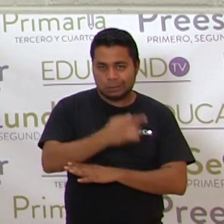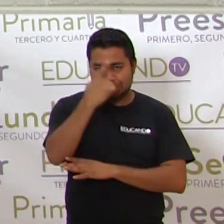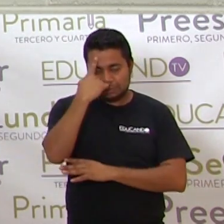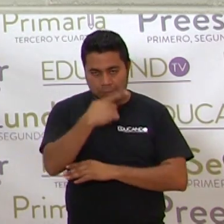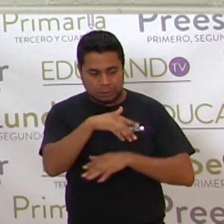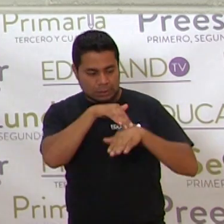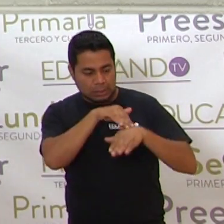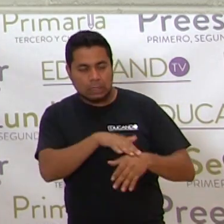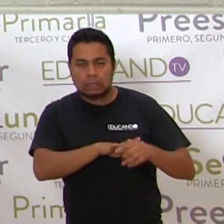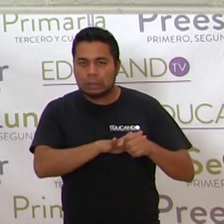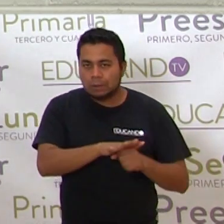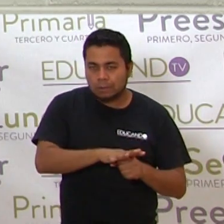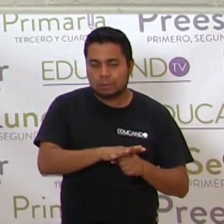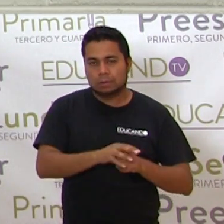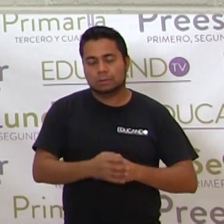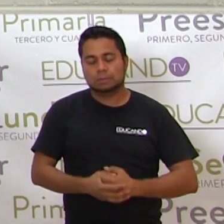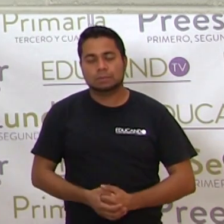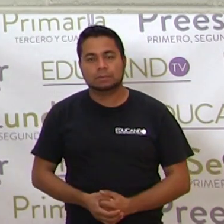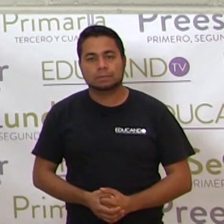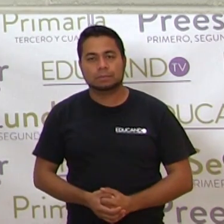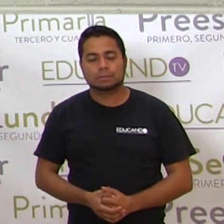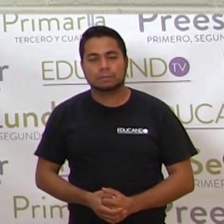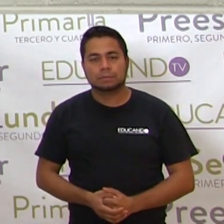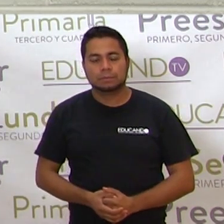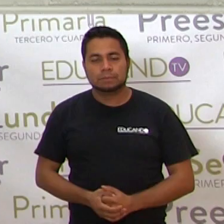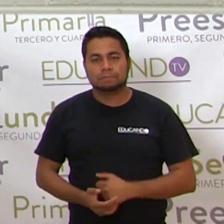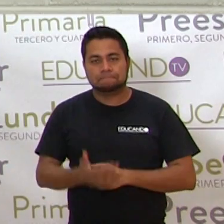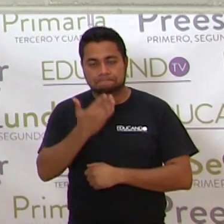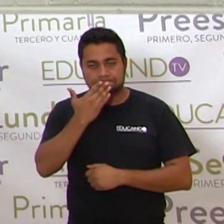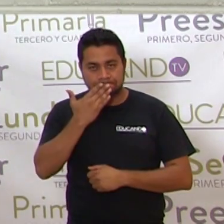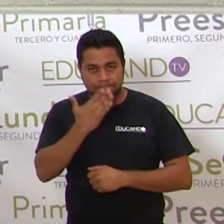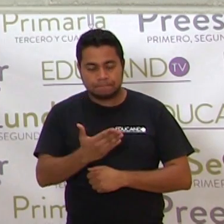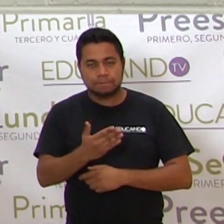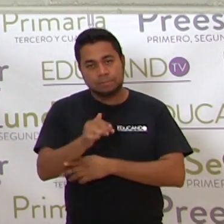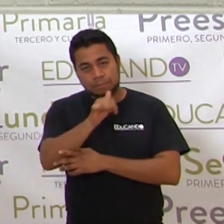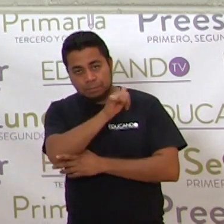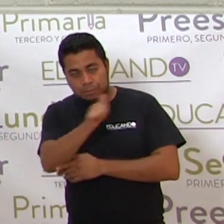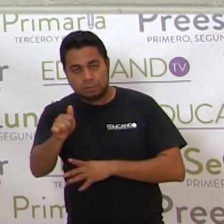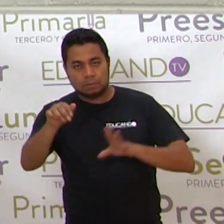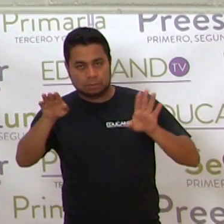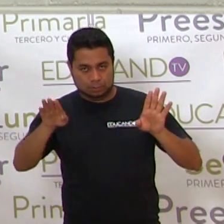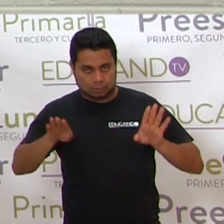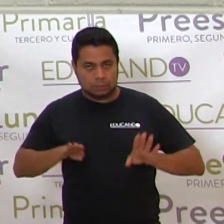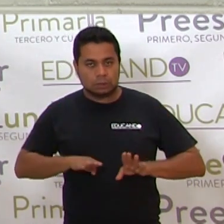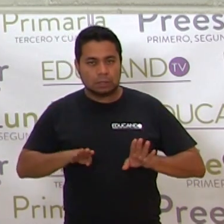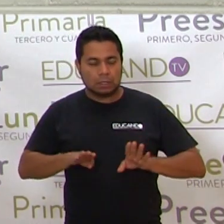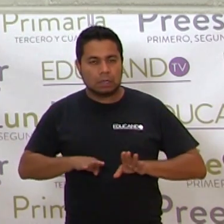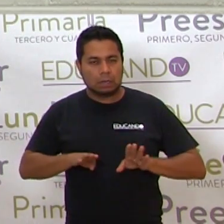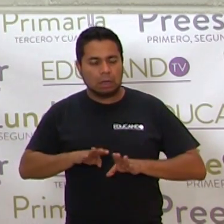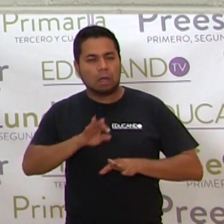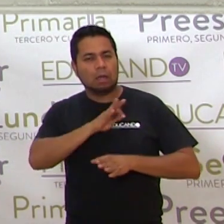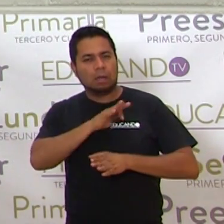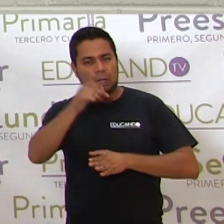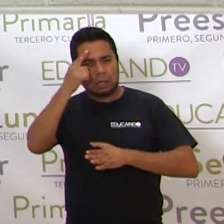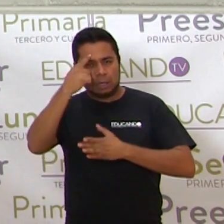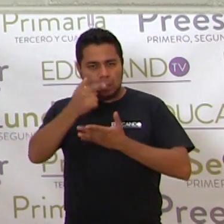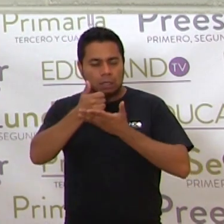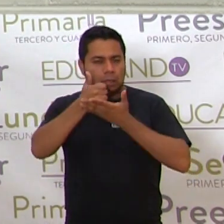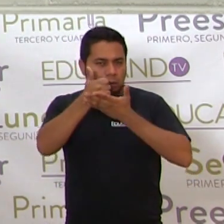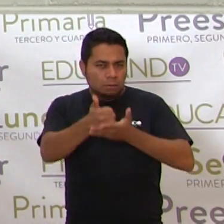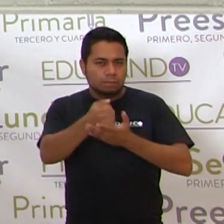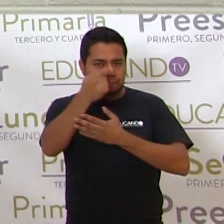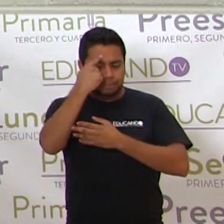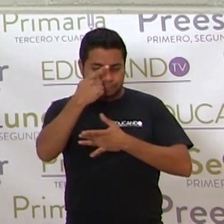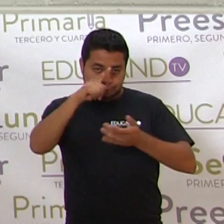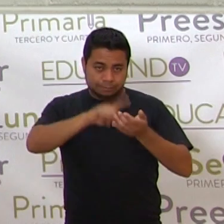antes las acotaciones. Muy bien, ahora, otra característica más que nos va a identificar o que